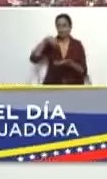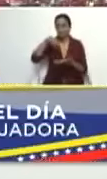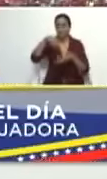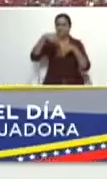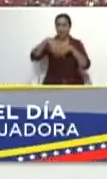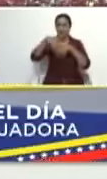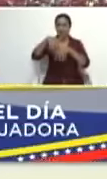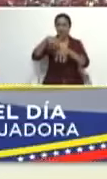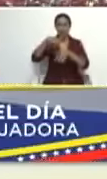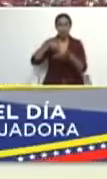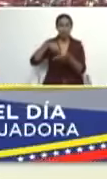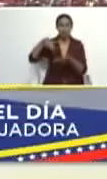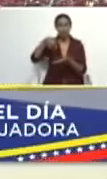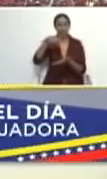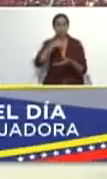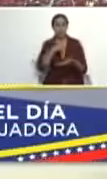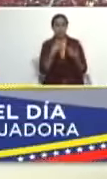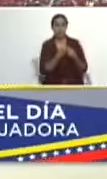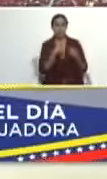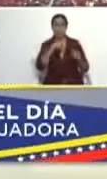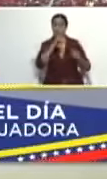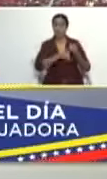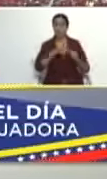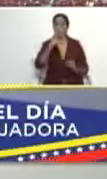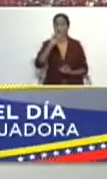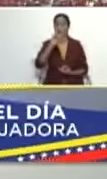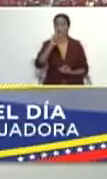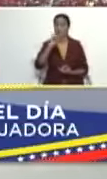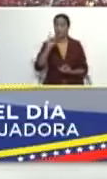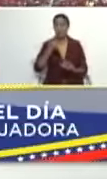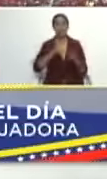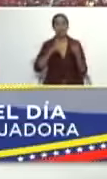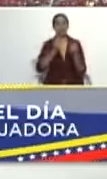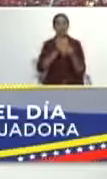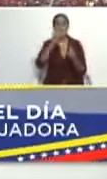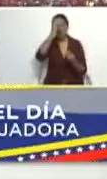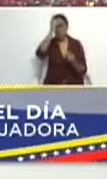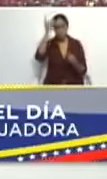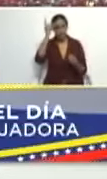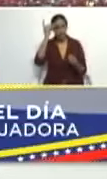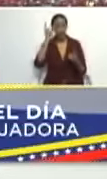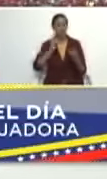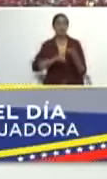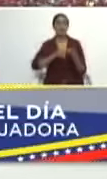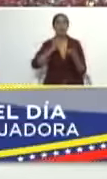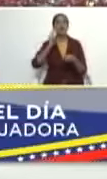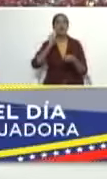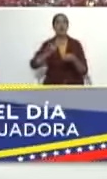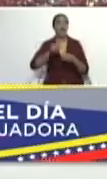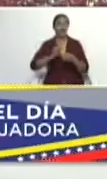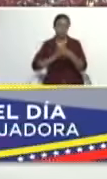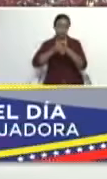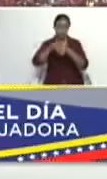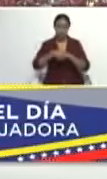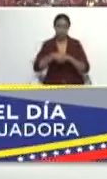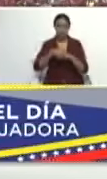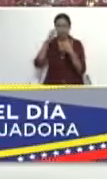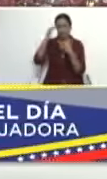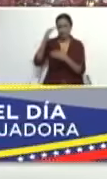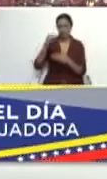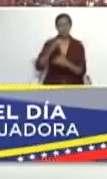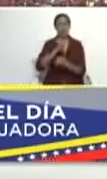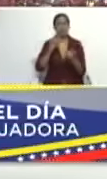estuvimos, nos incorporamos Silvia y yo, veníamos con Diosdado, con Héctor Rodríguez, un saludo a Héctor Rodríguez, con